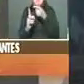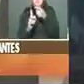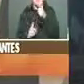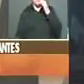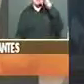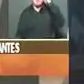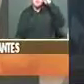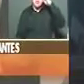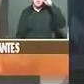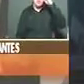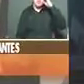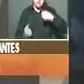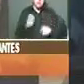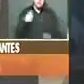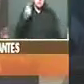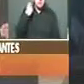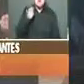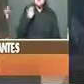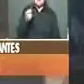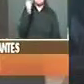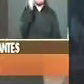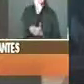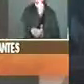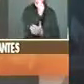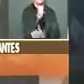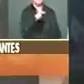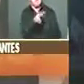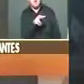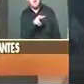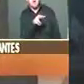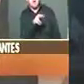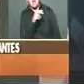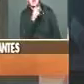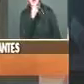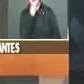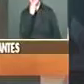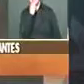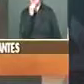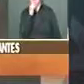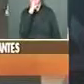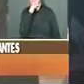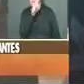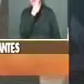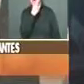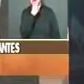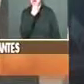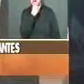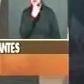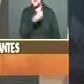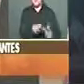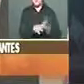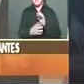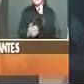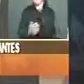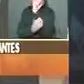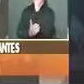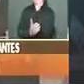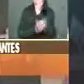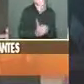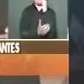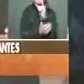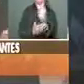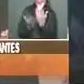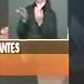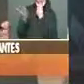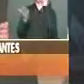de policías y soldados, como lo pasan haciendo. Han encontrado la fórmula que tuvo las FARC: llegar a la negociación con Juan Manuel Santos